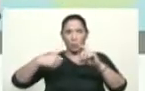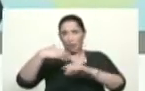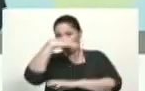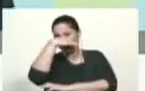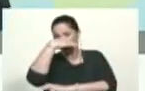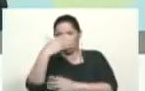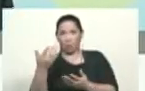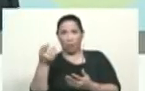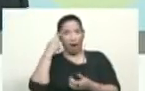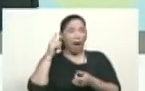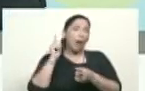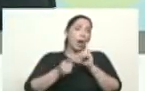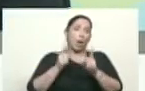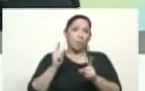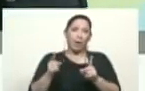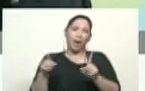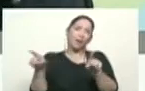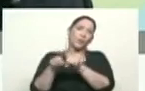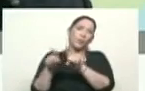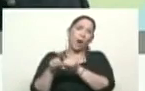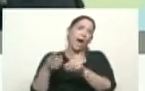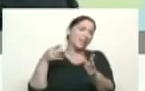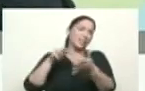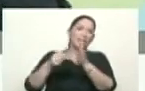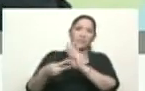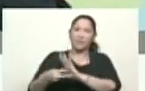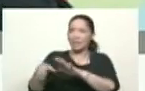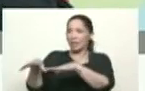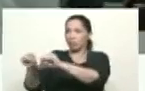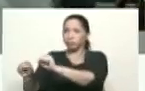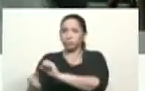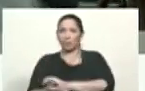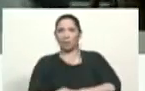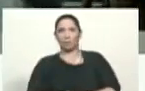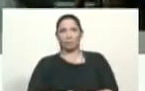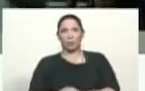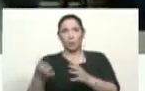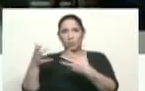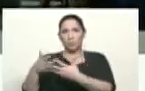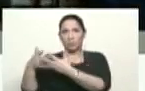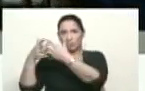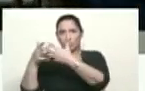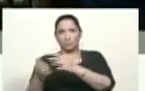que son, a lo que es el imperialismo norteamericano.